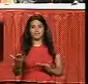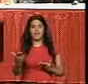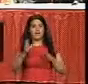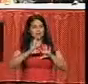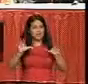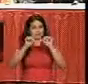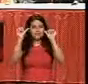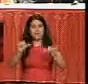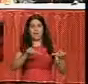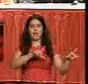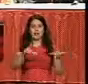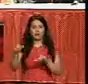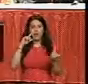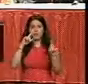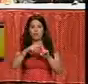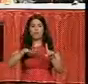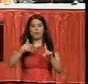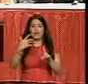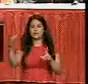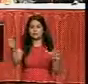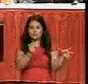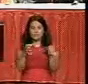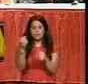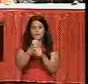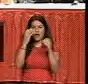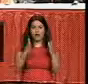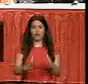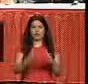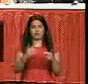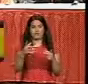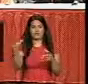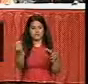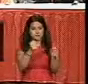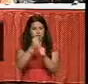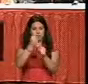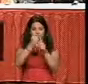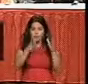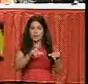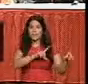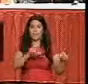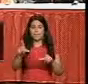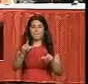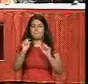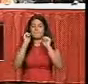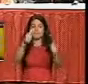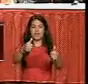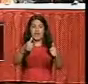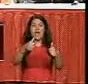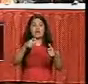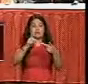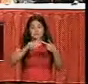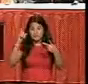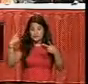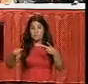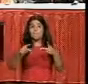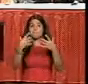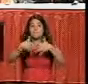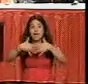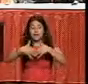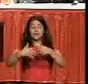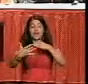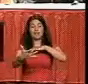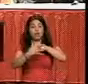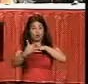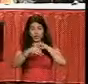para tener trabajadores en el sector ind en el sector construcción para tener las maquinarias y la tecnología el